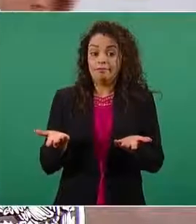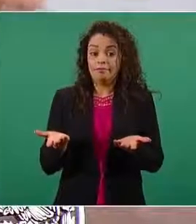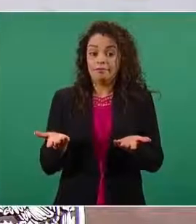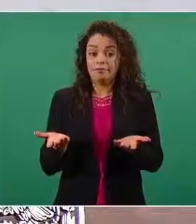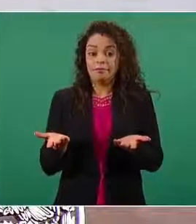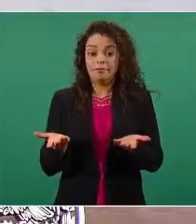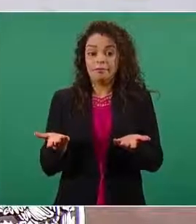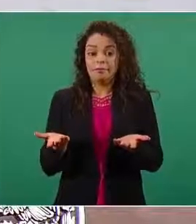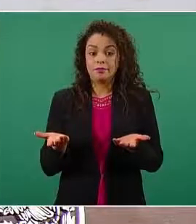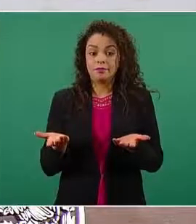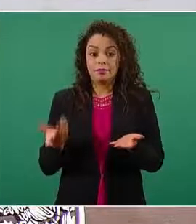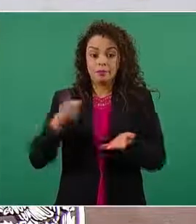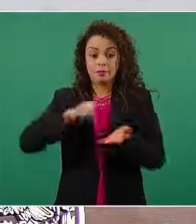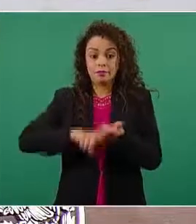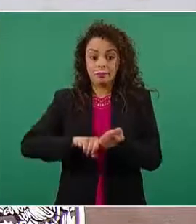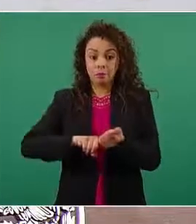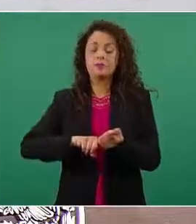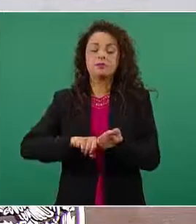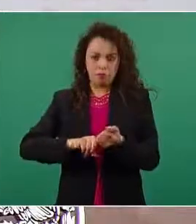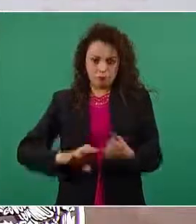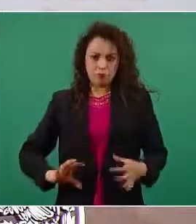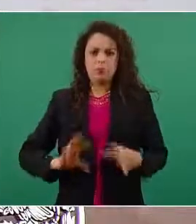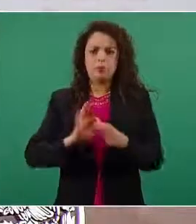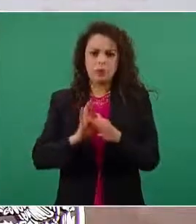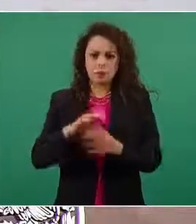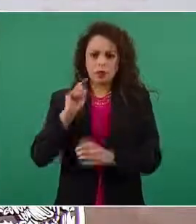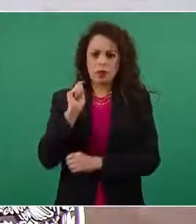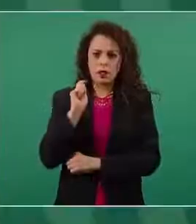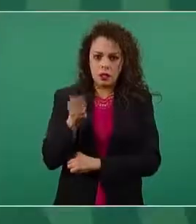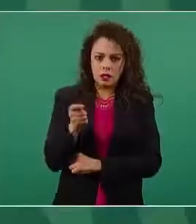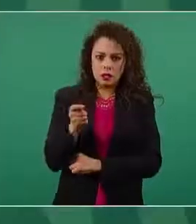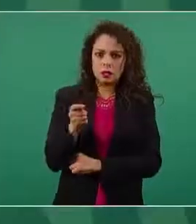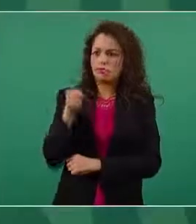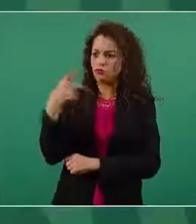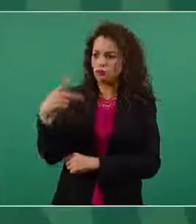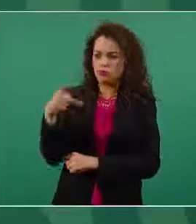Entonces, pertenecen al Poder Judicial, pero